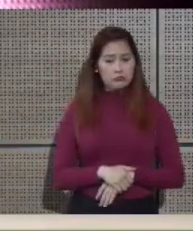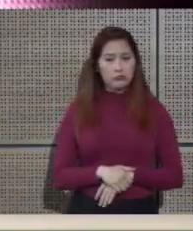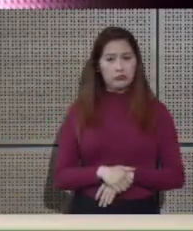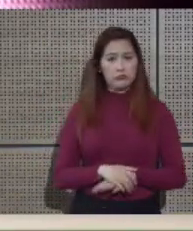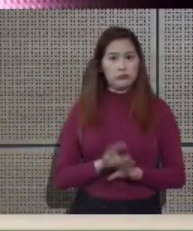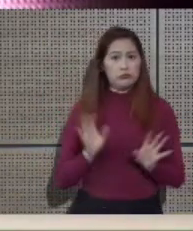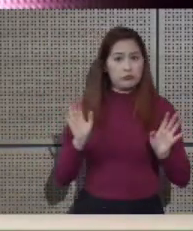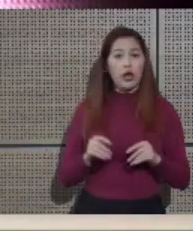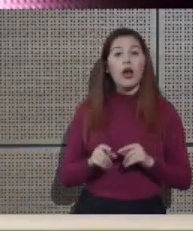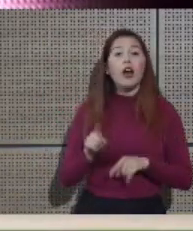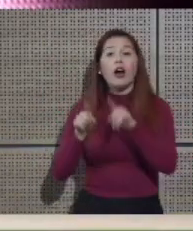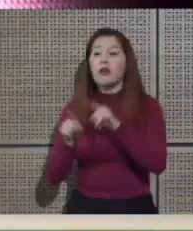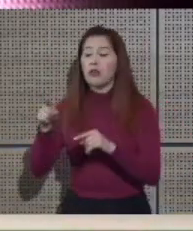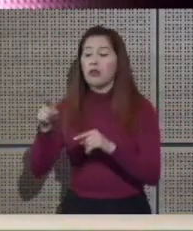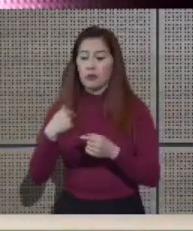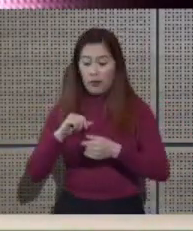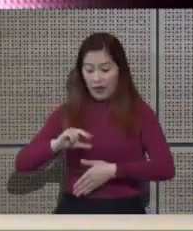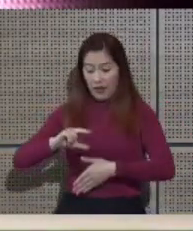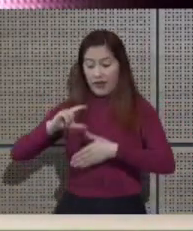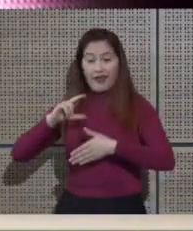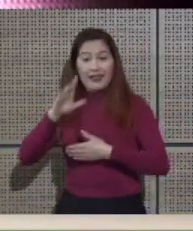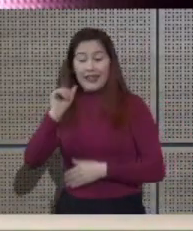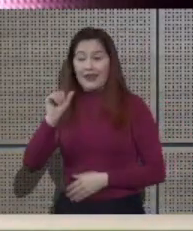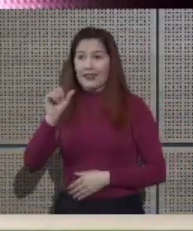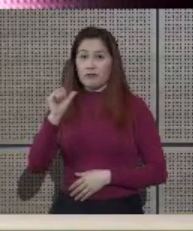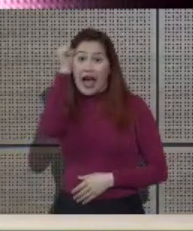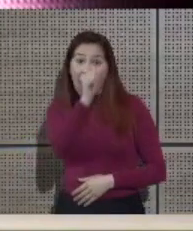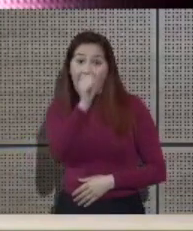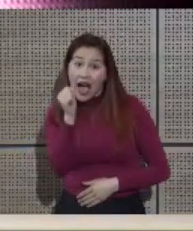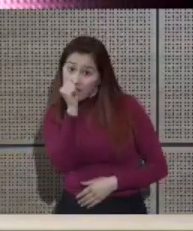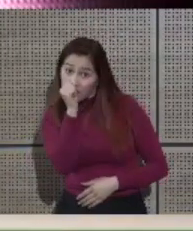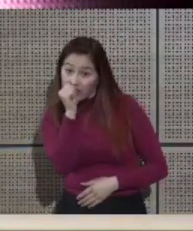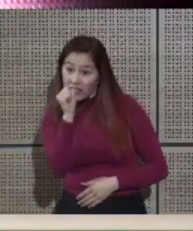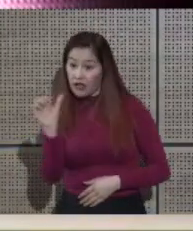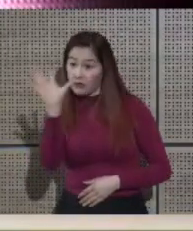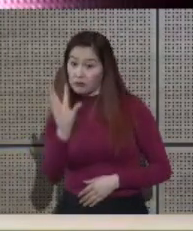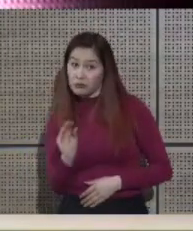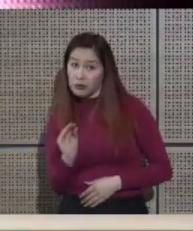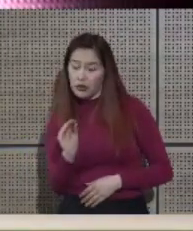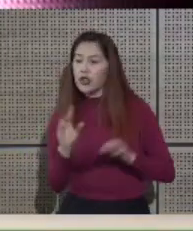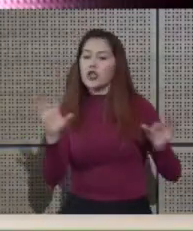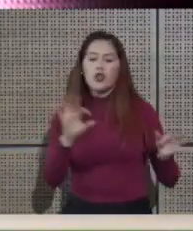supuesto, empezaba en los Pirineos, para entender de esa manera lo pobre que era España.